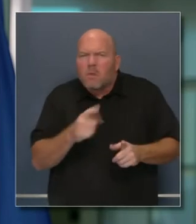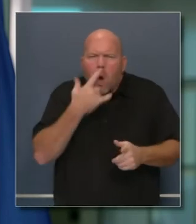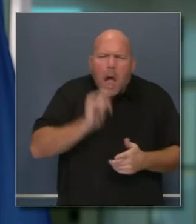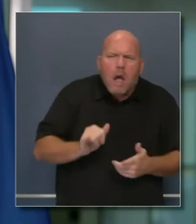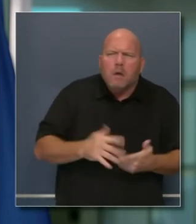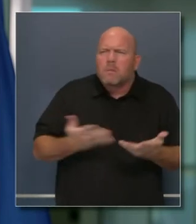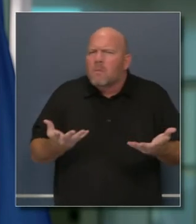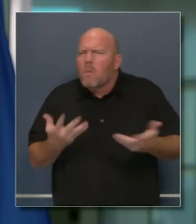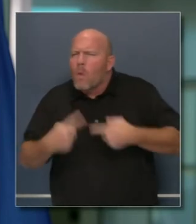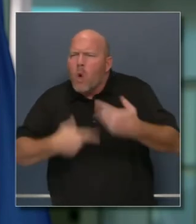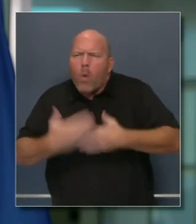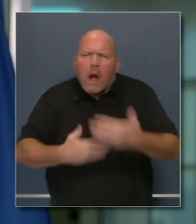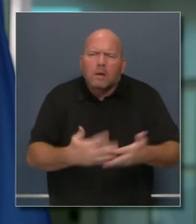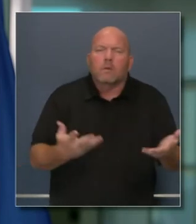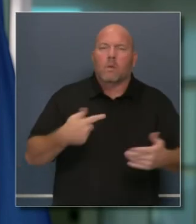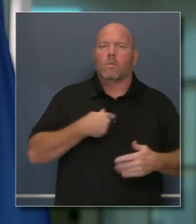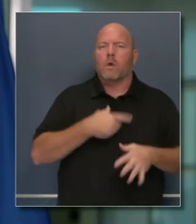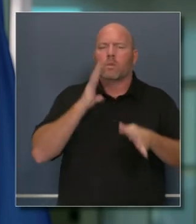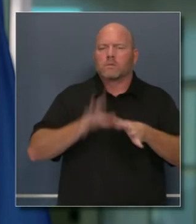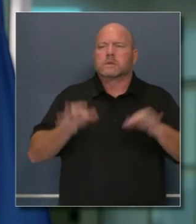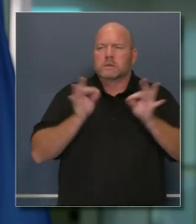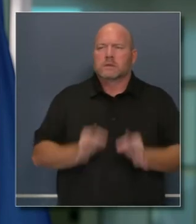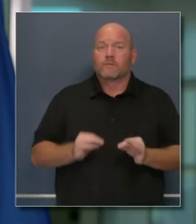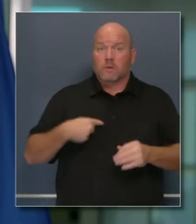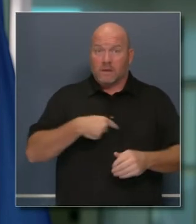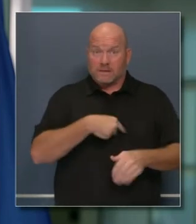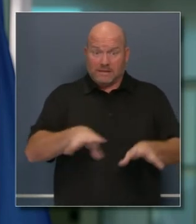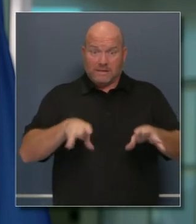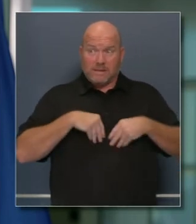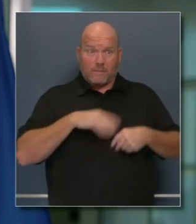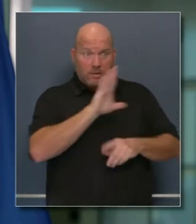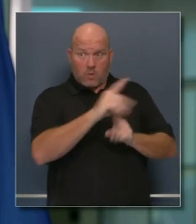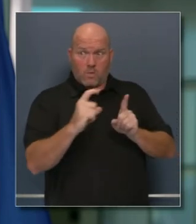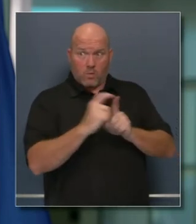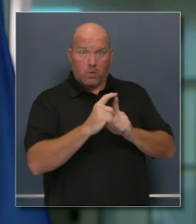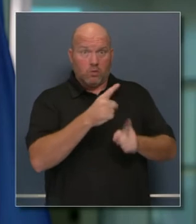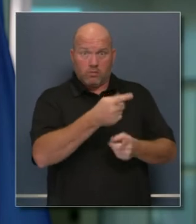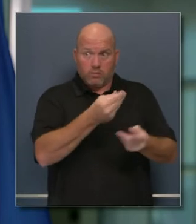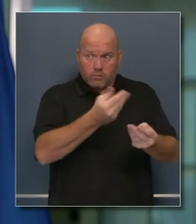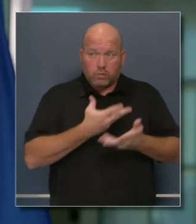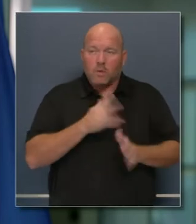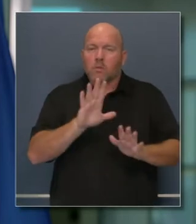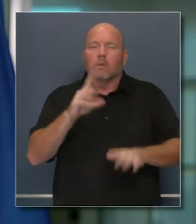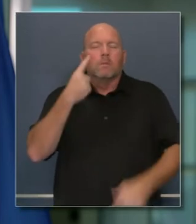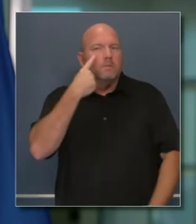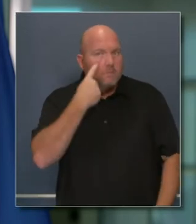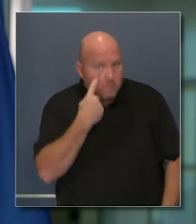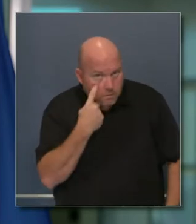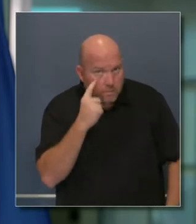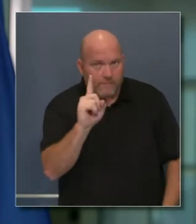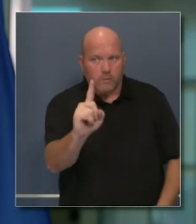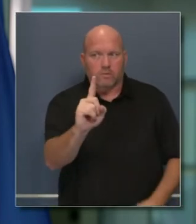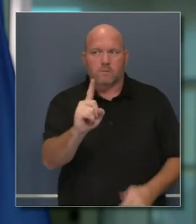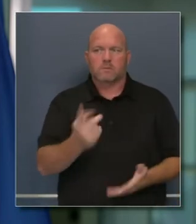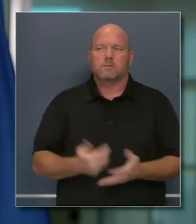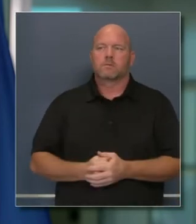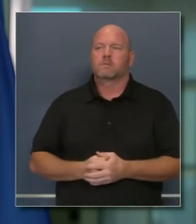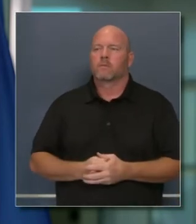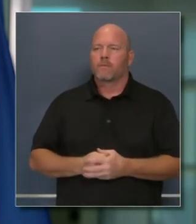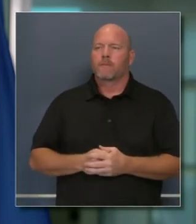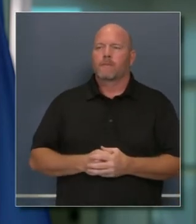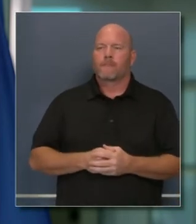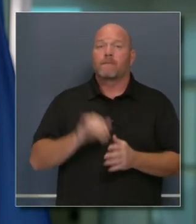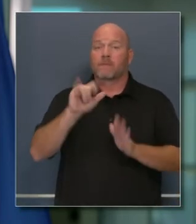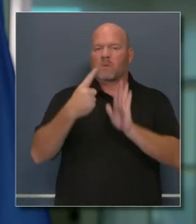está ocurriendo. Por supuesto que aceptamos lo que nos quiera decir gente, pero queremos ver por